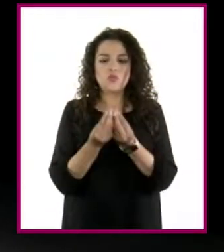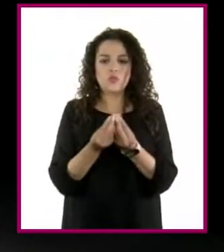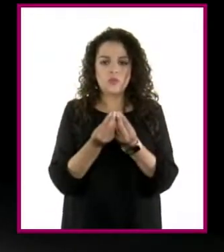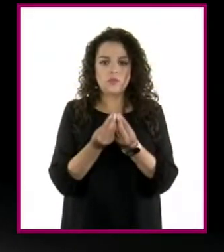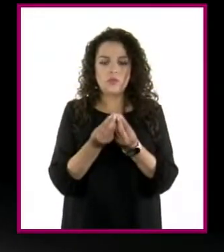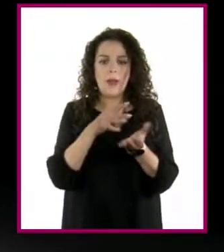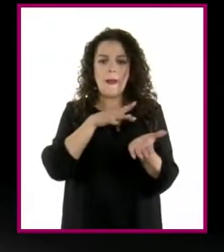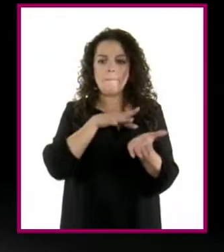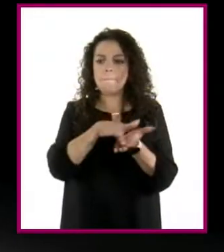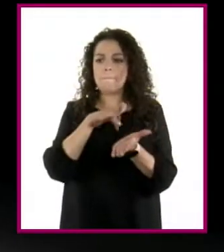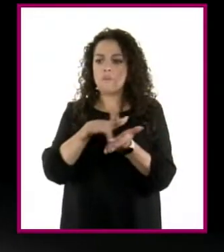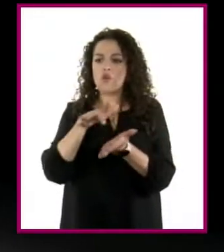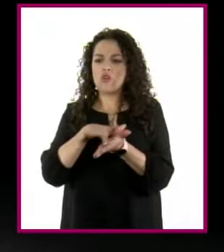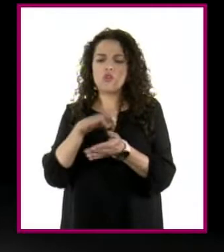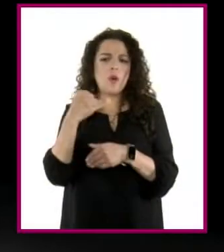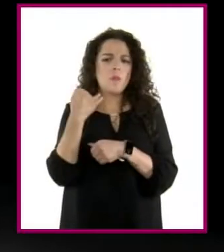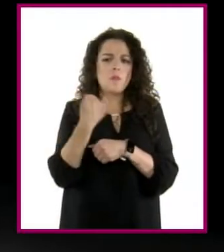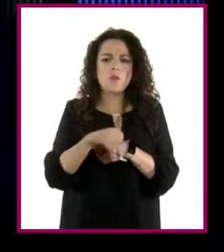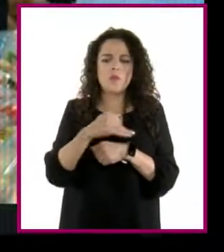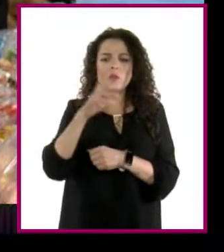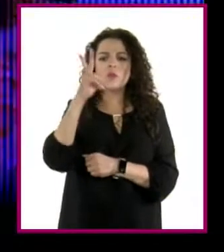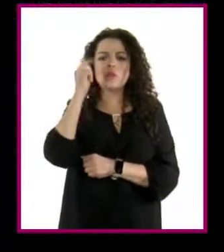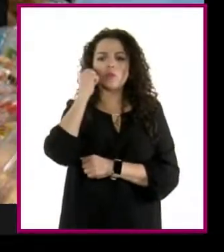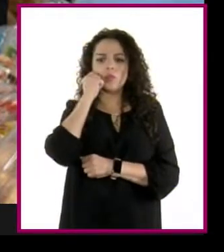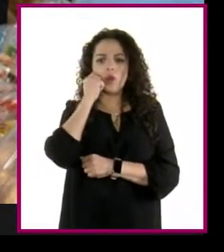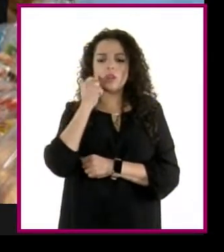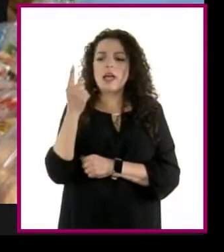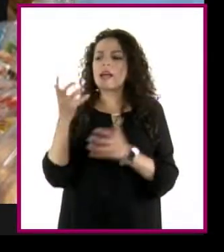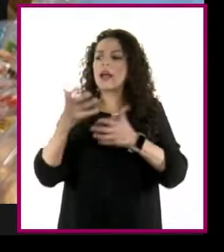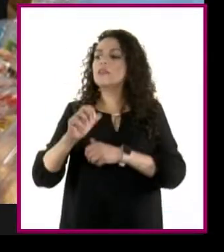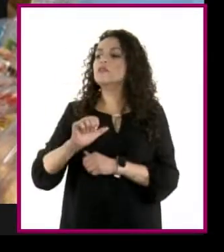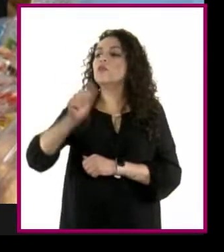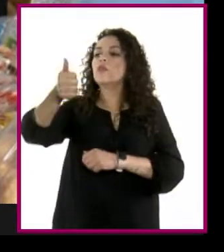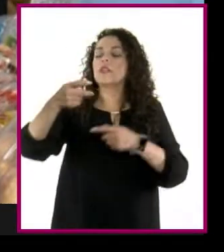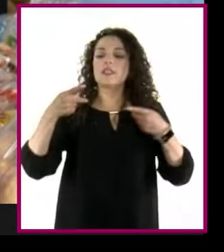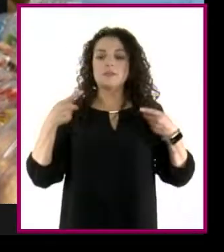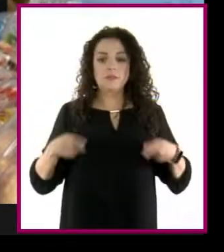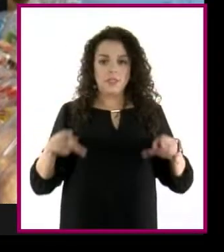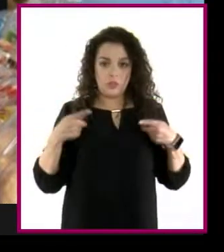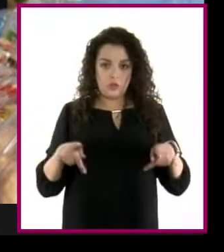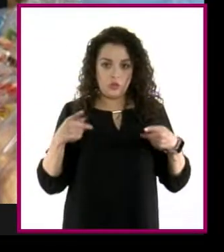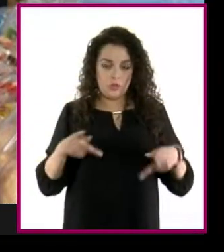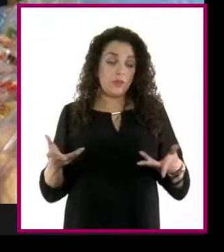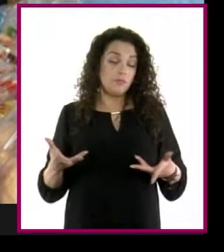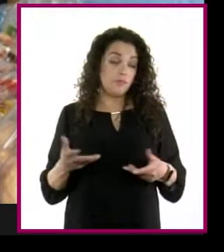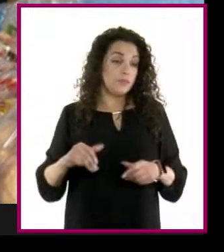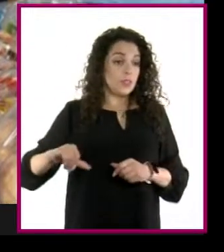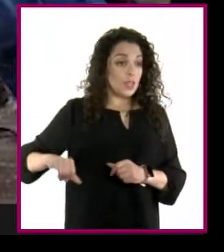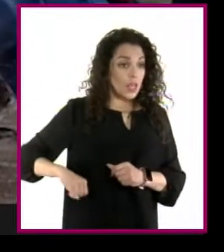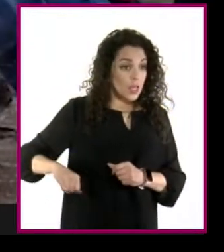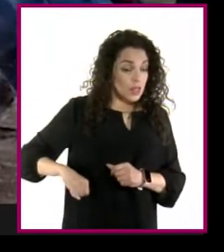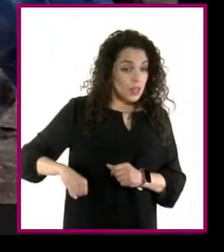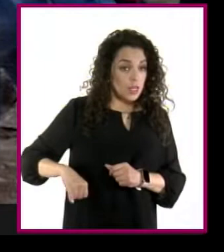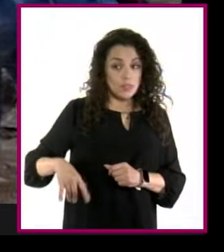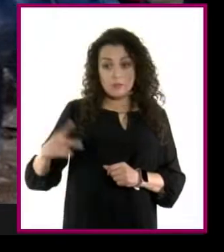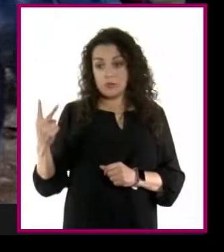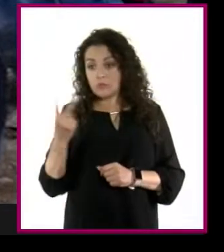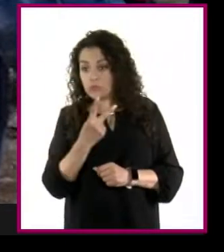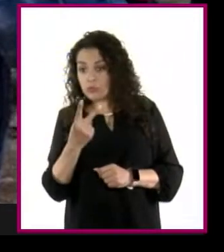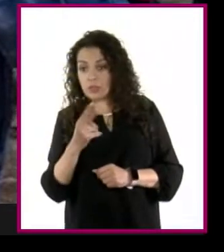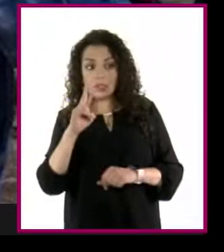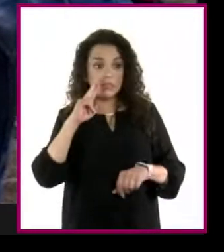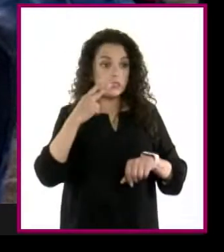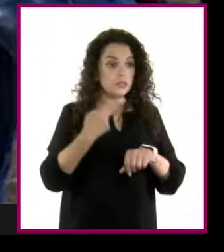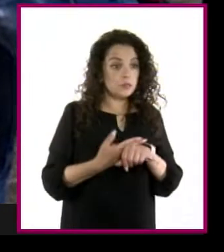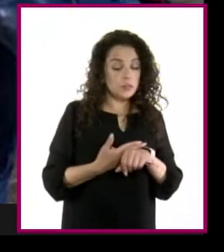la causa o a la obra que realizan otros. No es lo mismo compartir intereses y responsabilidades que unirse